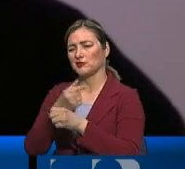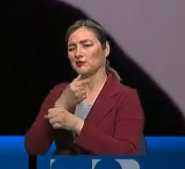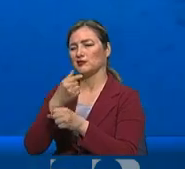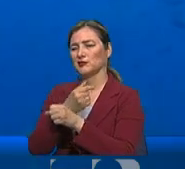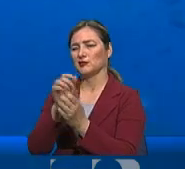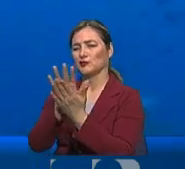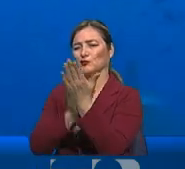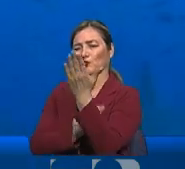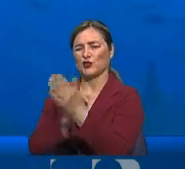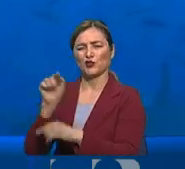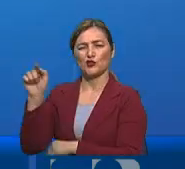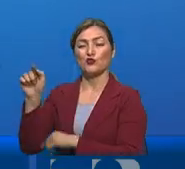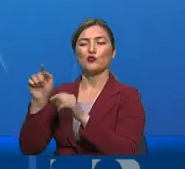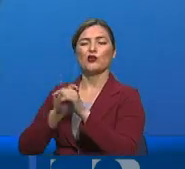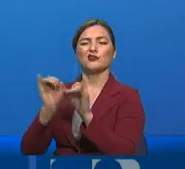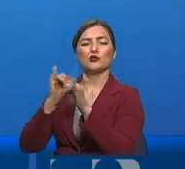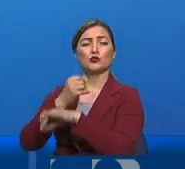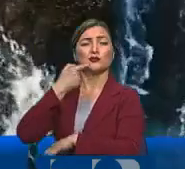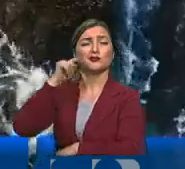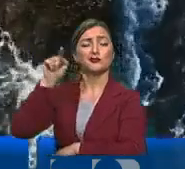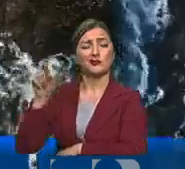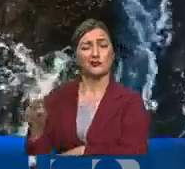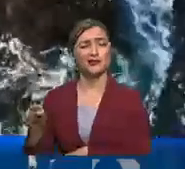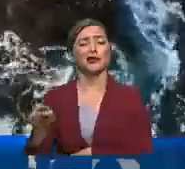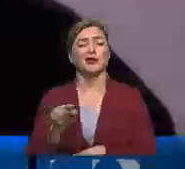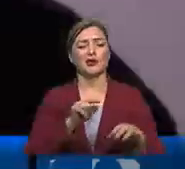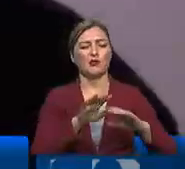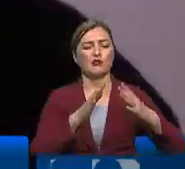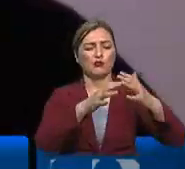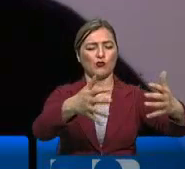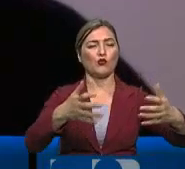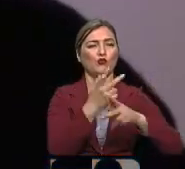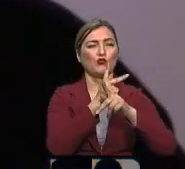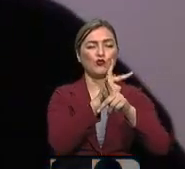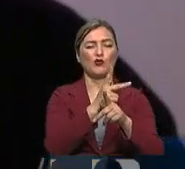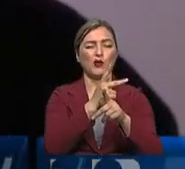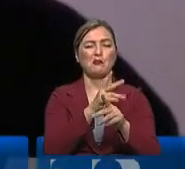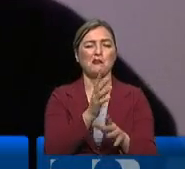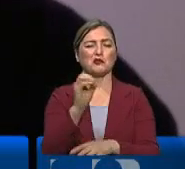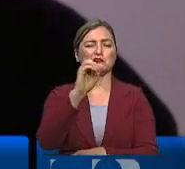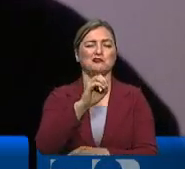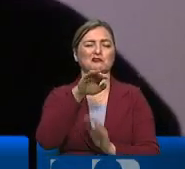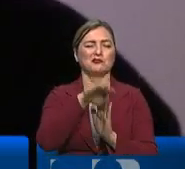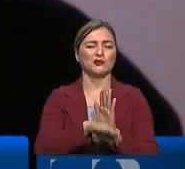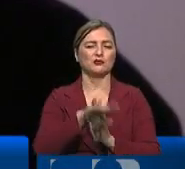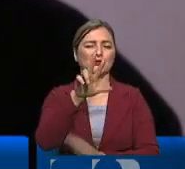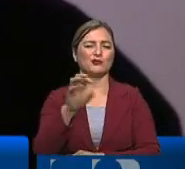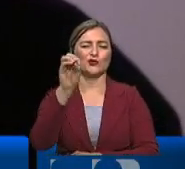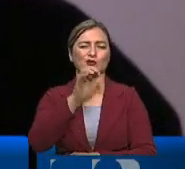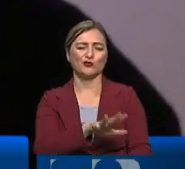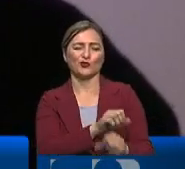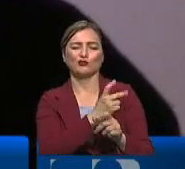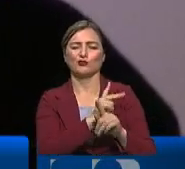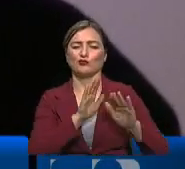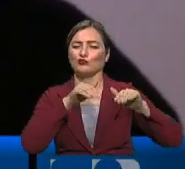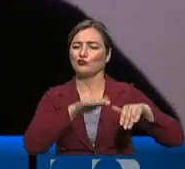de Freedom of the Sea, es que las reservas marinas ocupan un porcentaje aún menor. Apenas el 3% son reservas marinas,